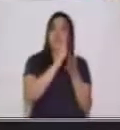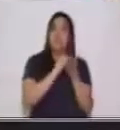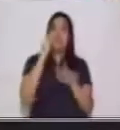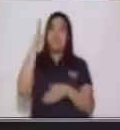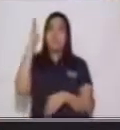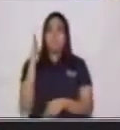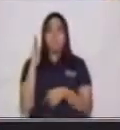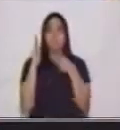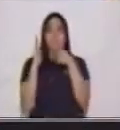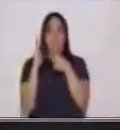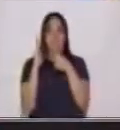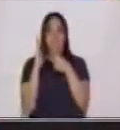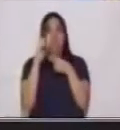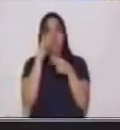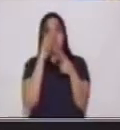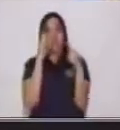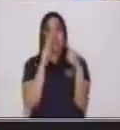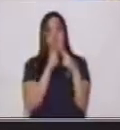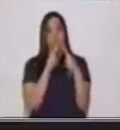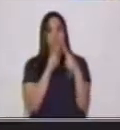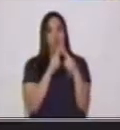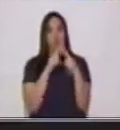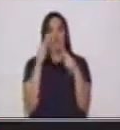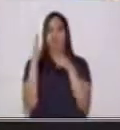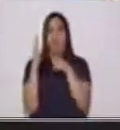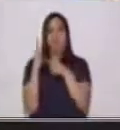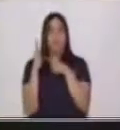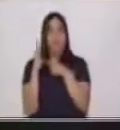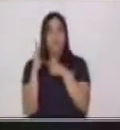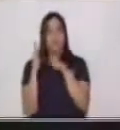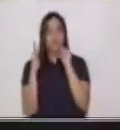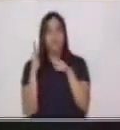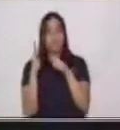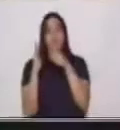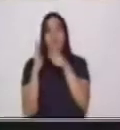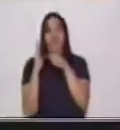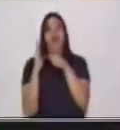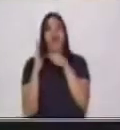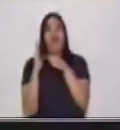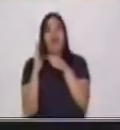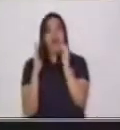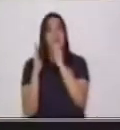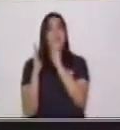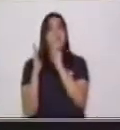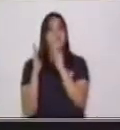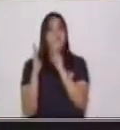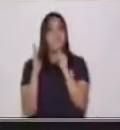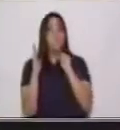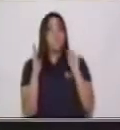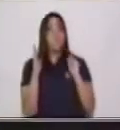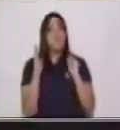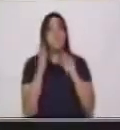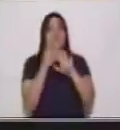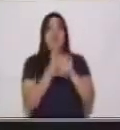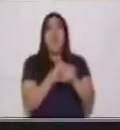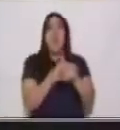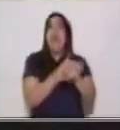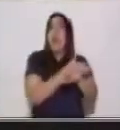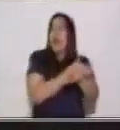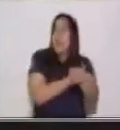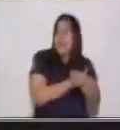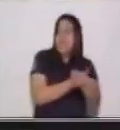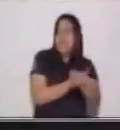que conoces tal vez, o en tu casa te han dicho que es B alta, esa B la vamos a utilizar siempre que